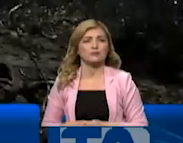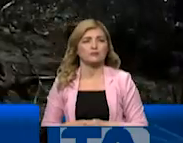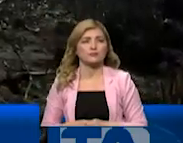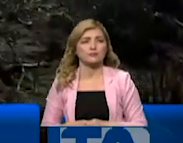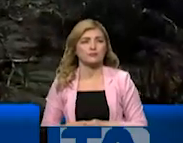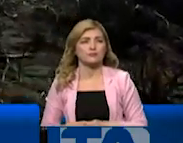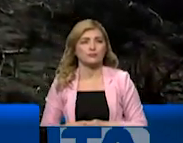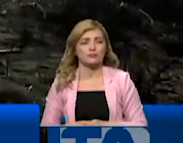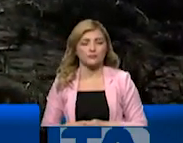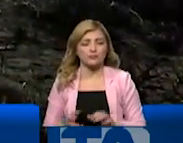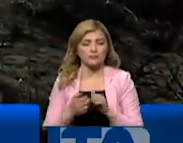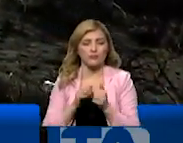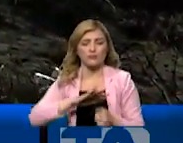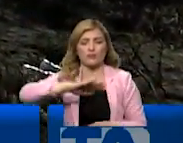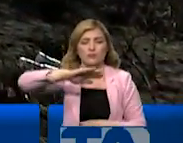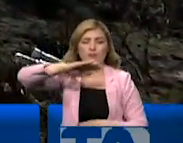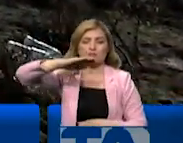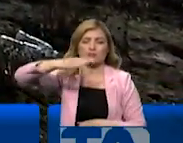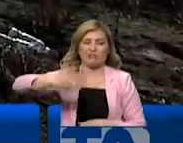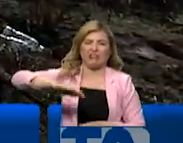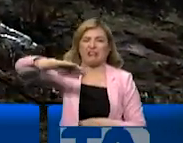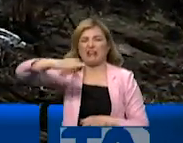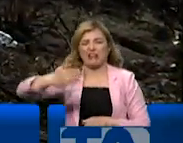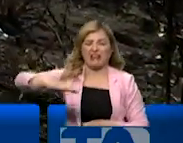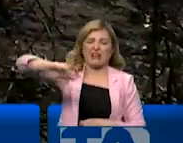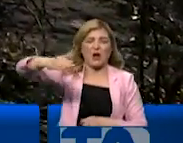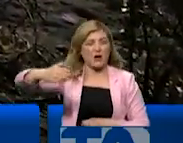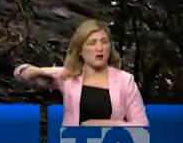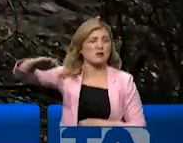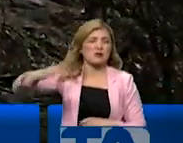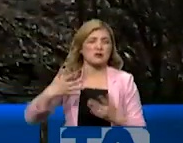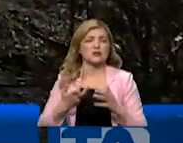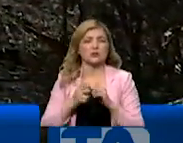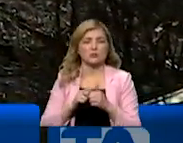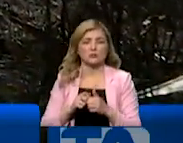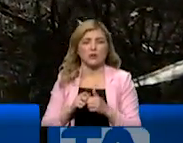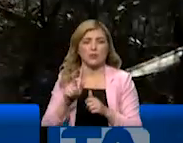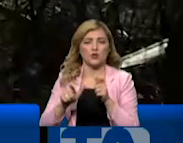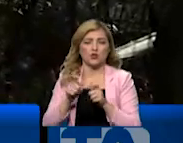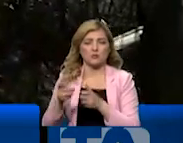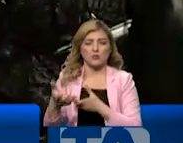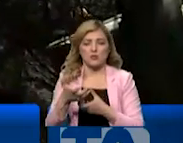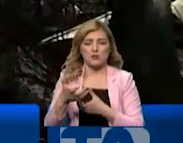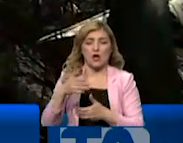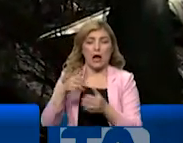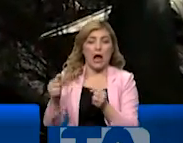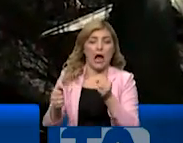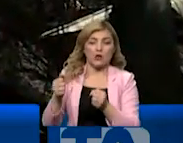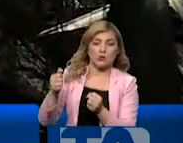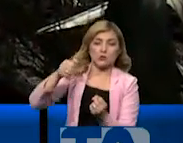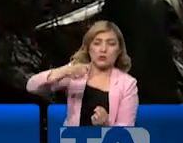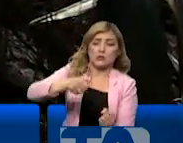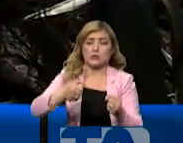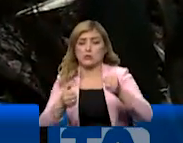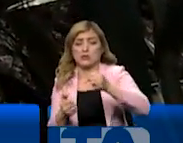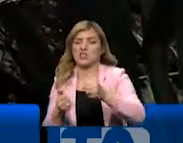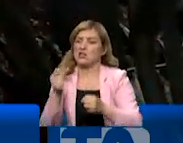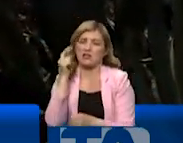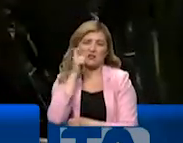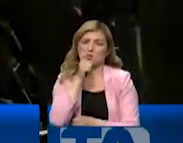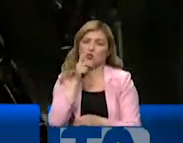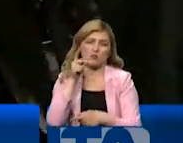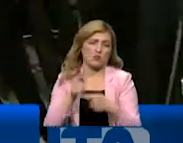la topografía es uno de los factores que ha impedido que puedan ingresar los vehículos de bomberos para poder